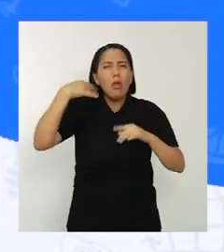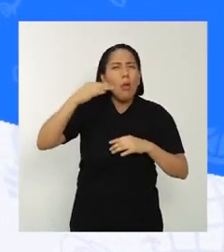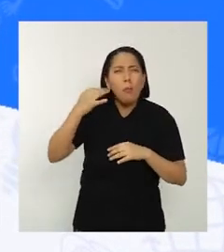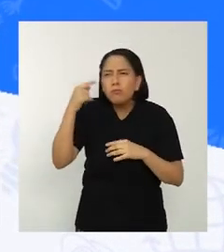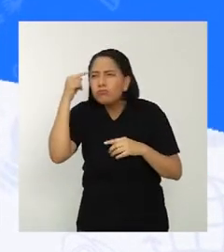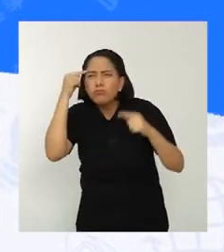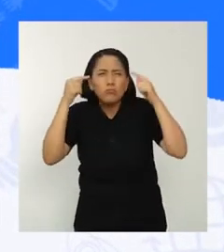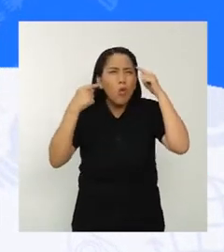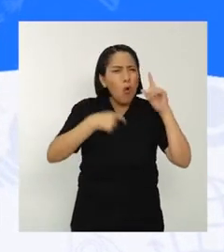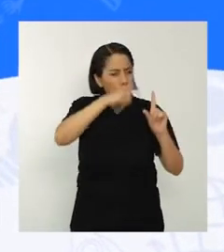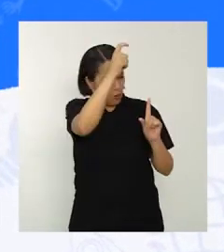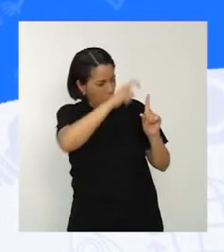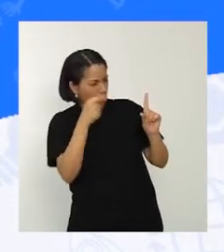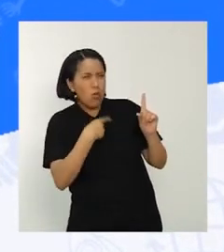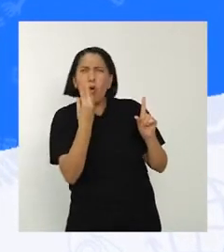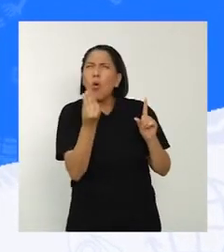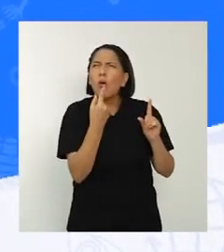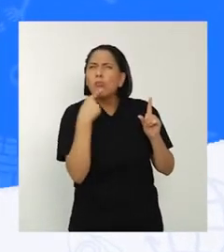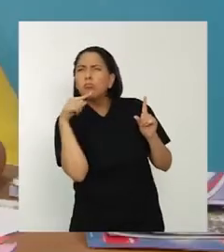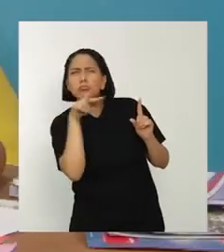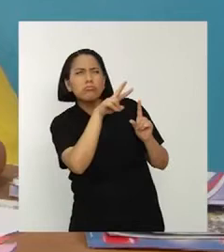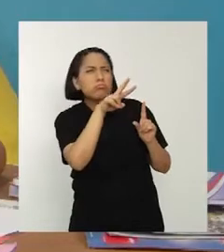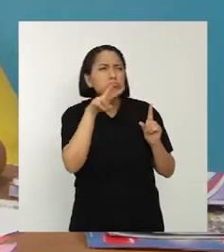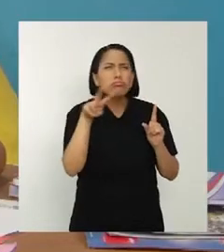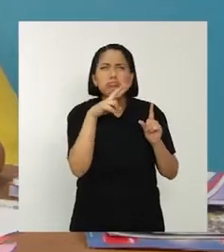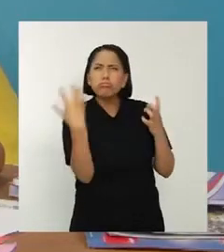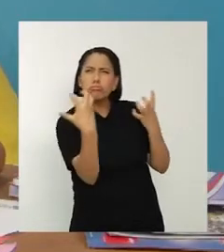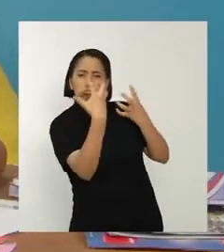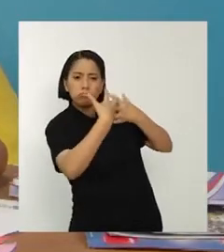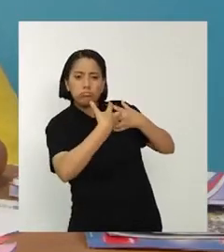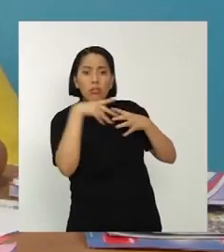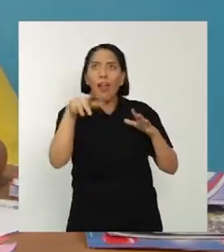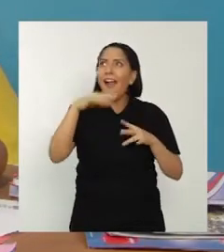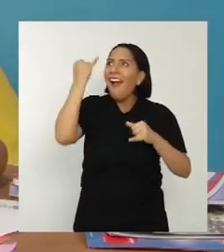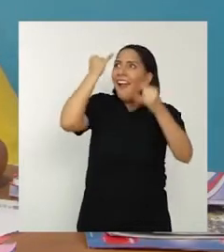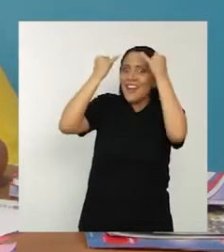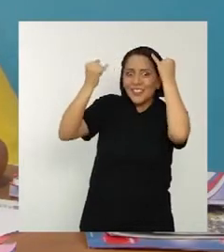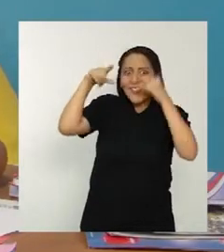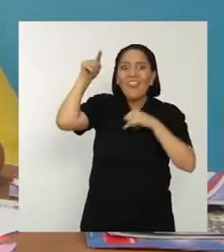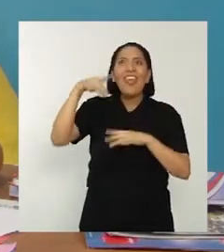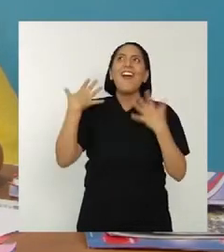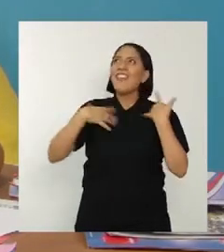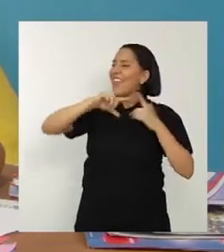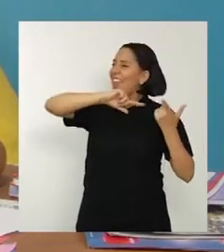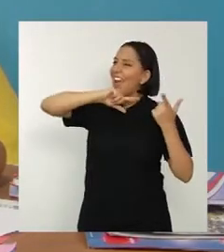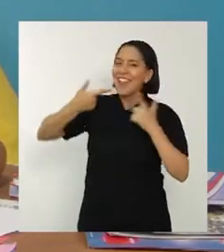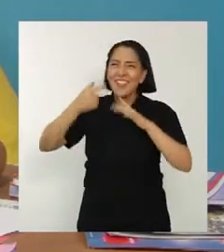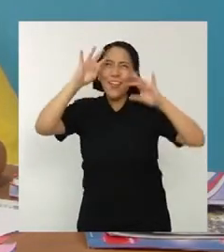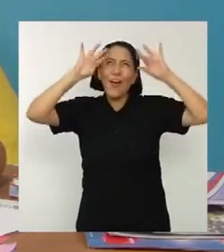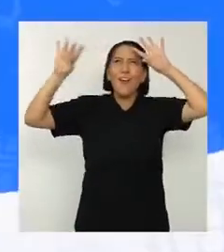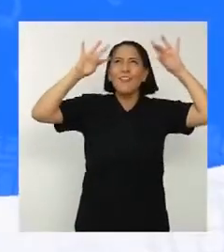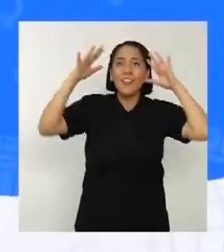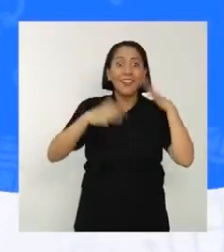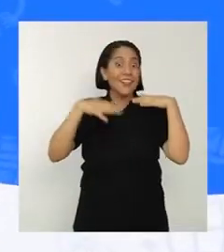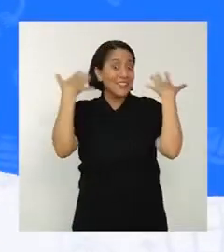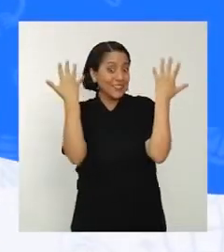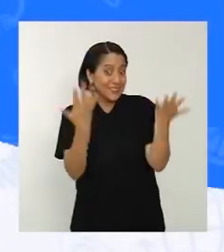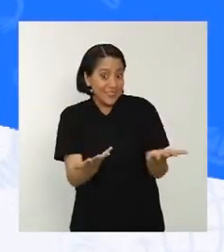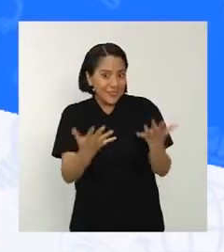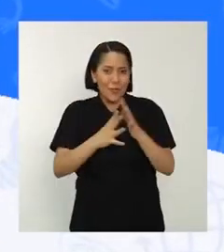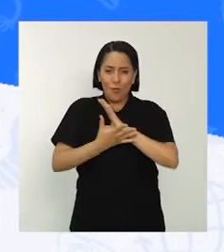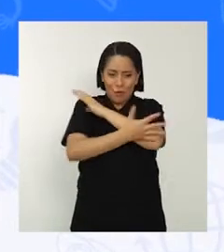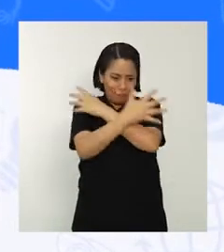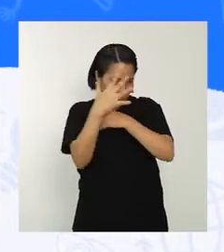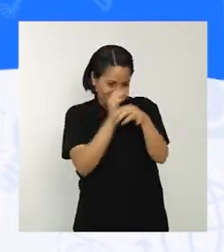qué personaje se asemeja al que estamos creando. ¡Eso es una gran idea! Ahora sí estoy lista para crear.